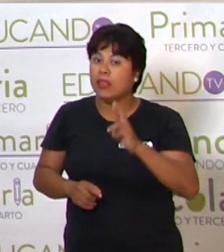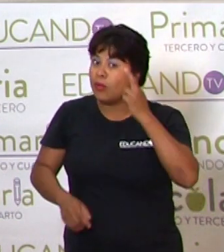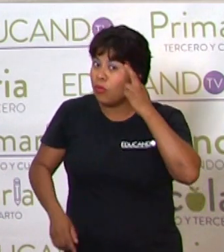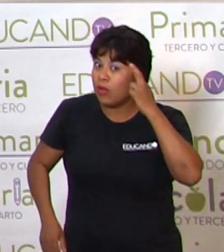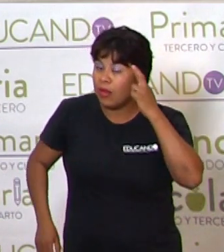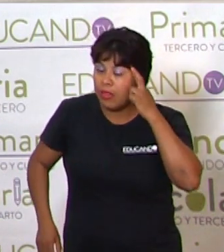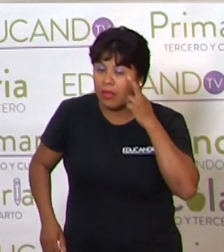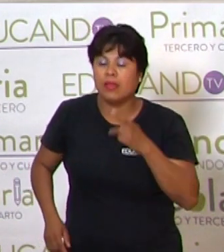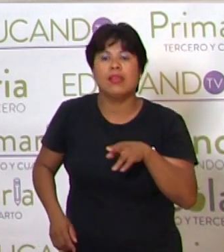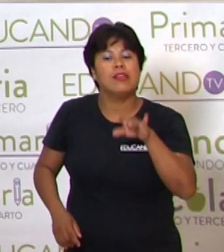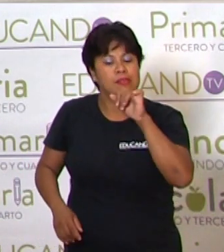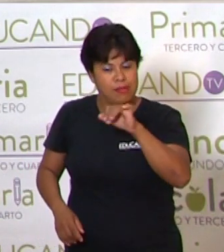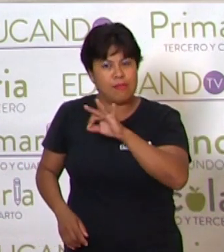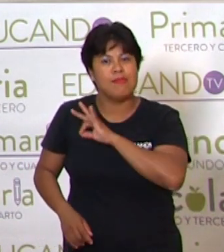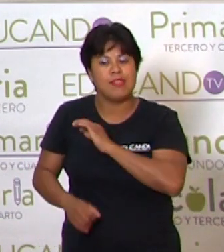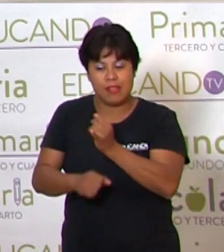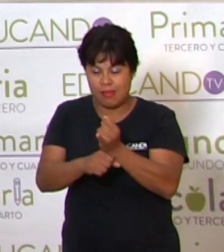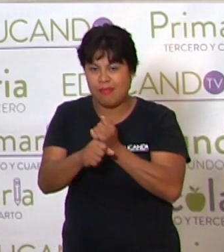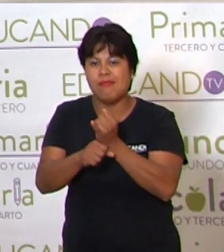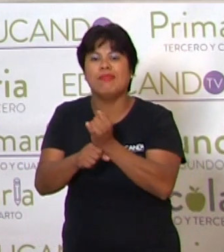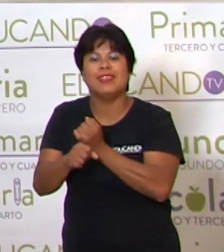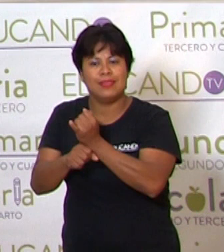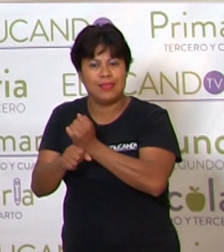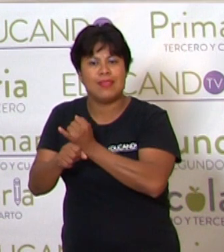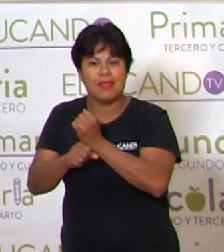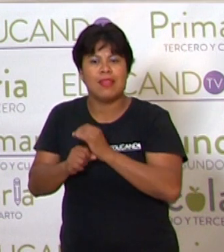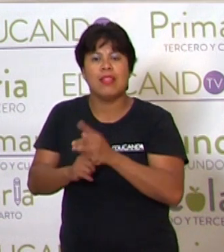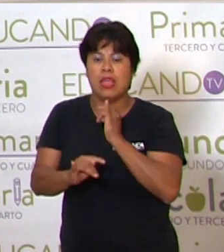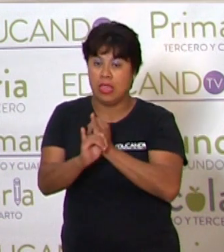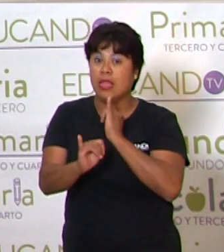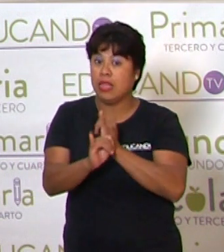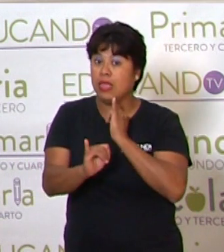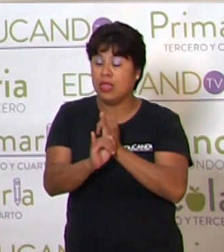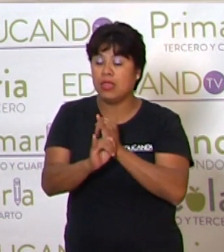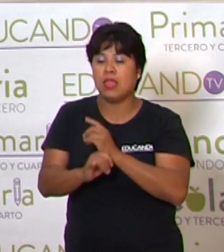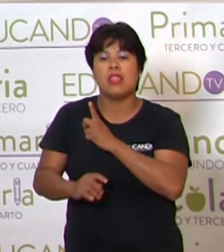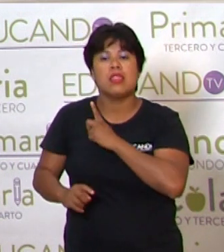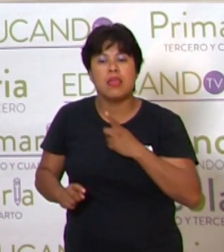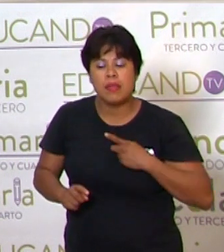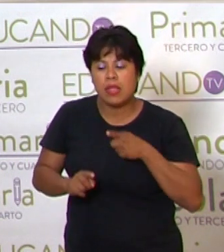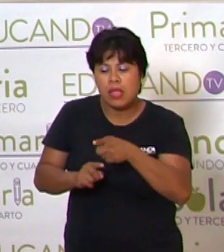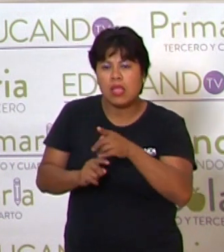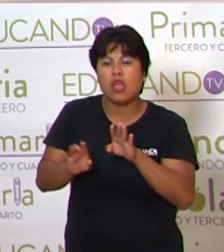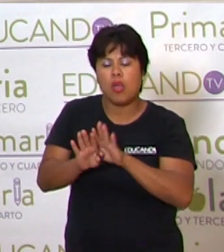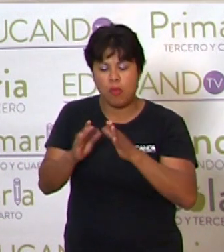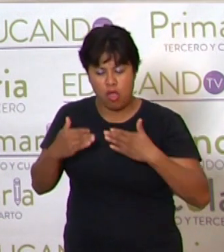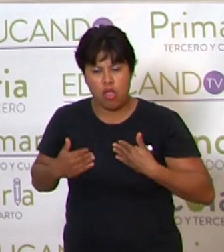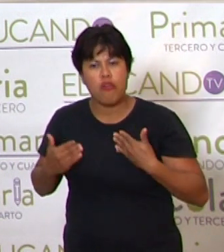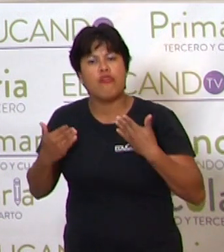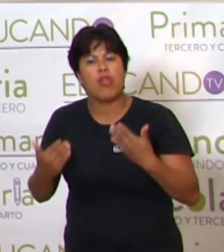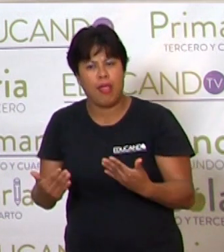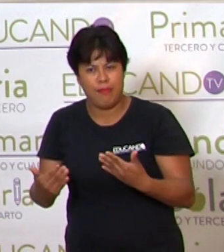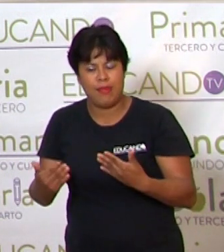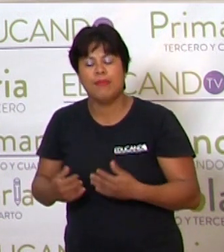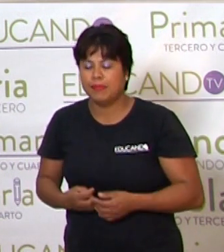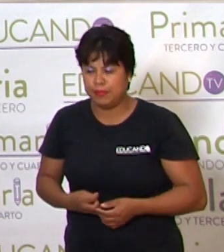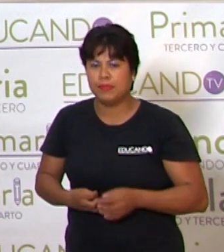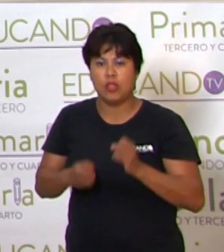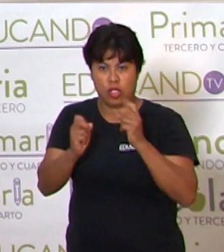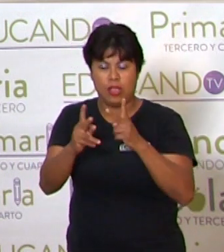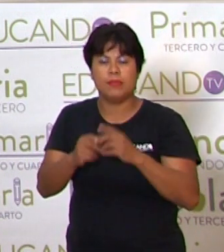Recuerden que si van a investigar en internet, que sea de una página confiable, ¿verdad?